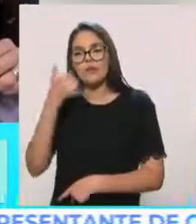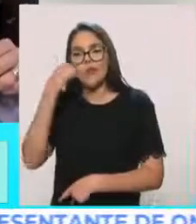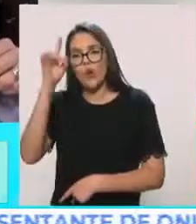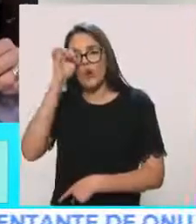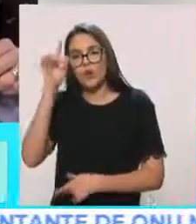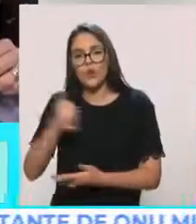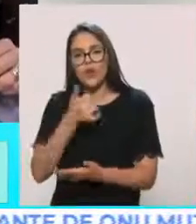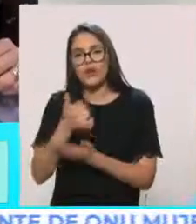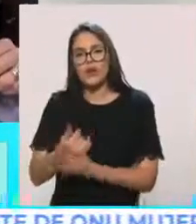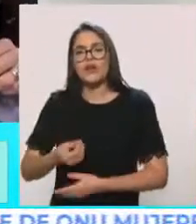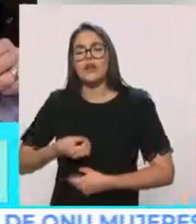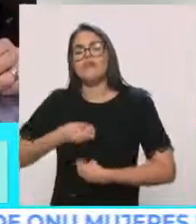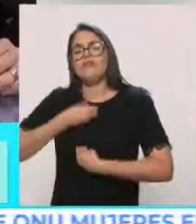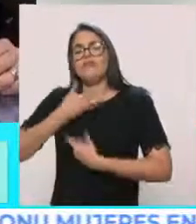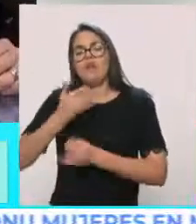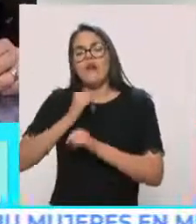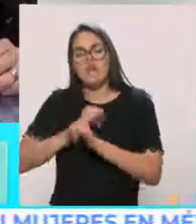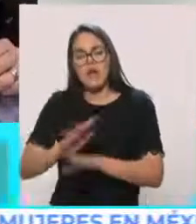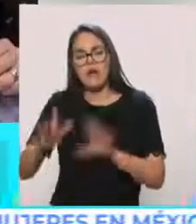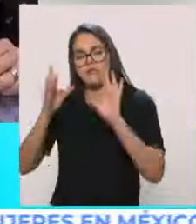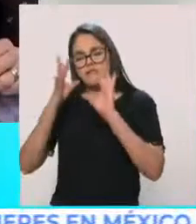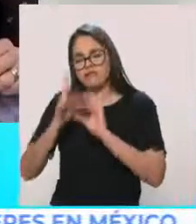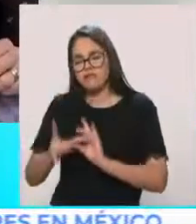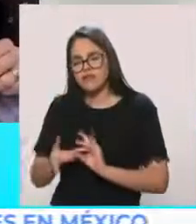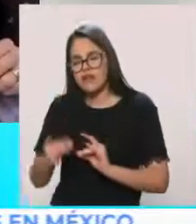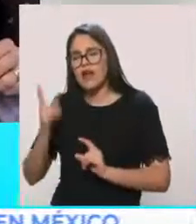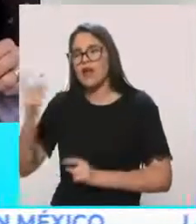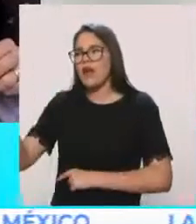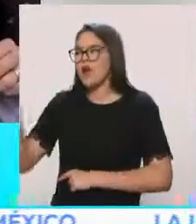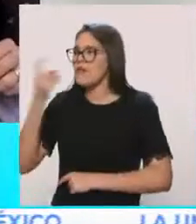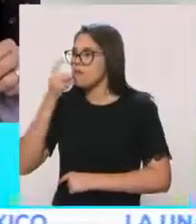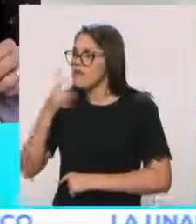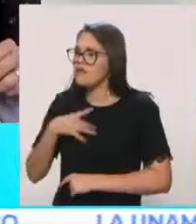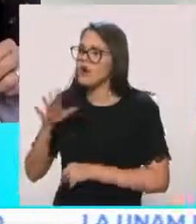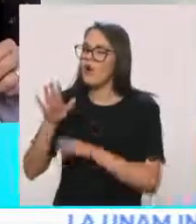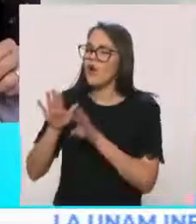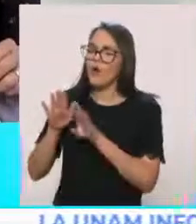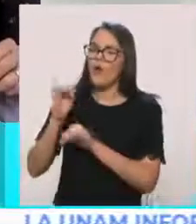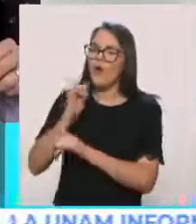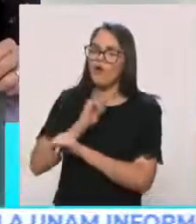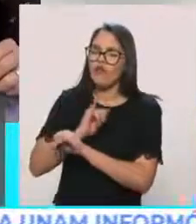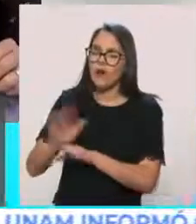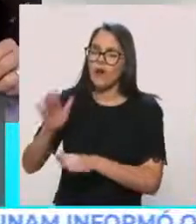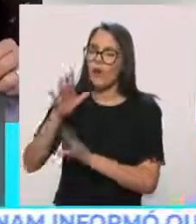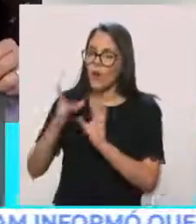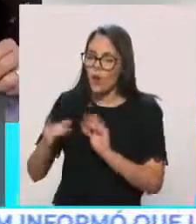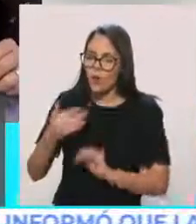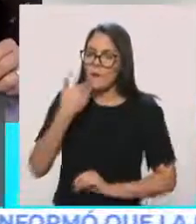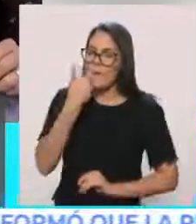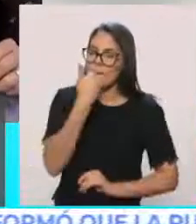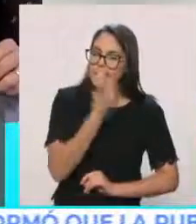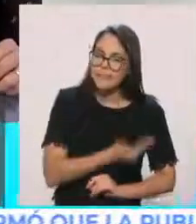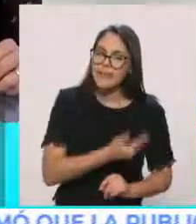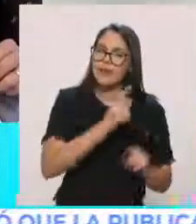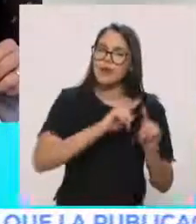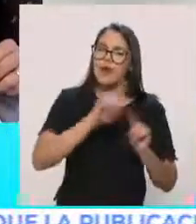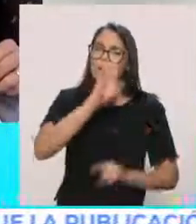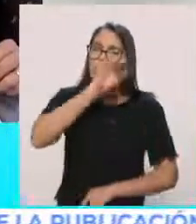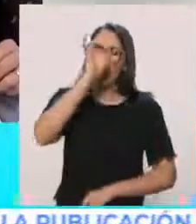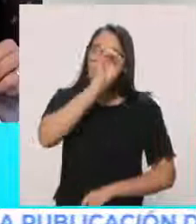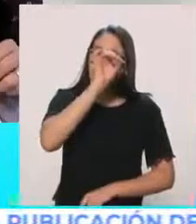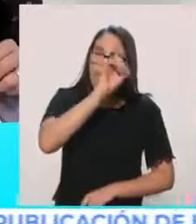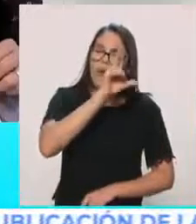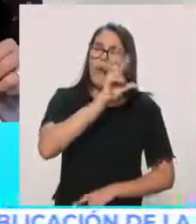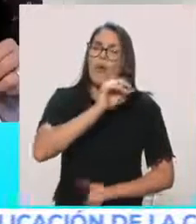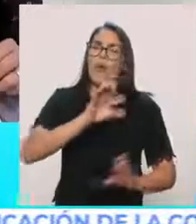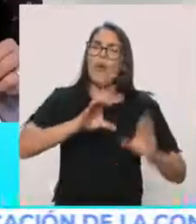compartir información, queriendo con ello que haya datos para que otros se prevengan de que no les pase lo que a ellas les ha pasado. Así